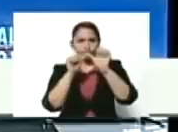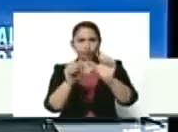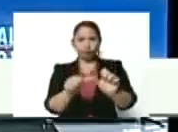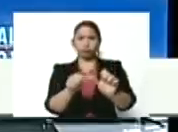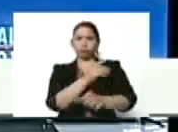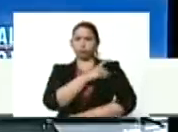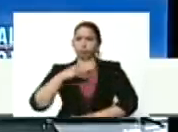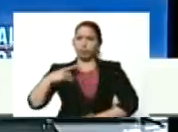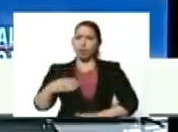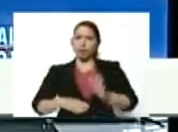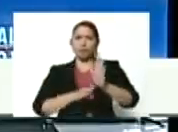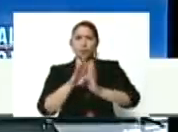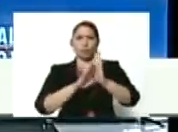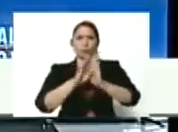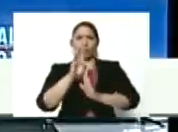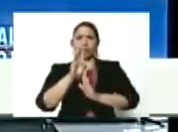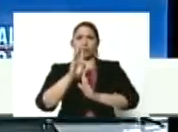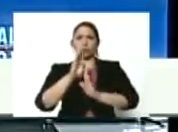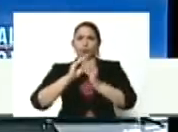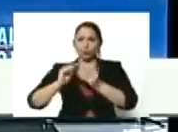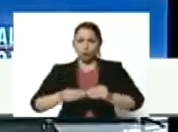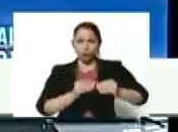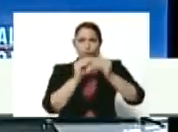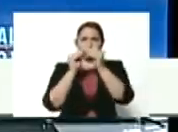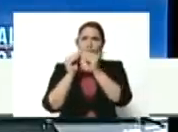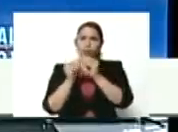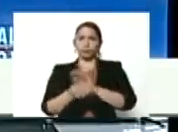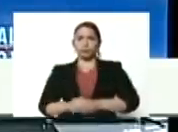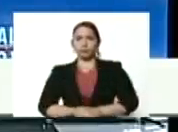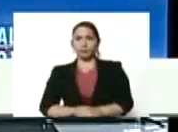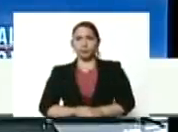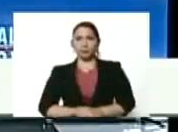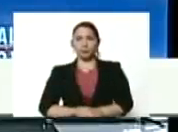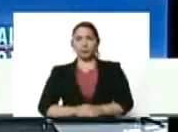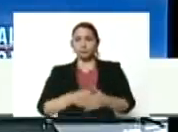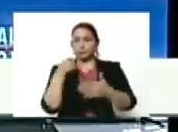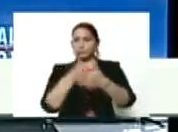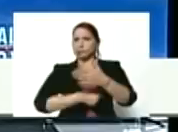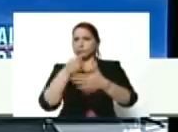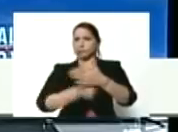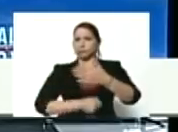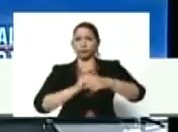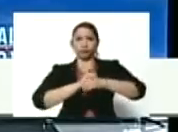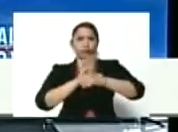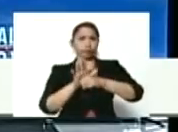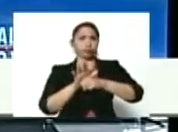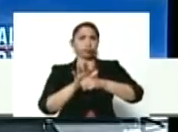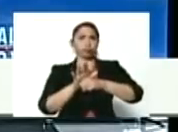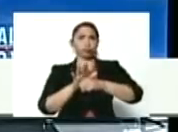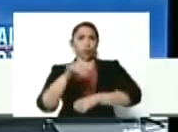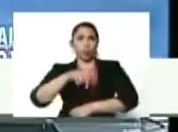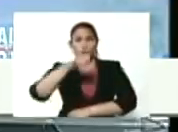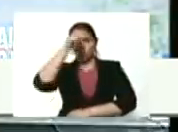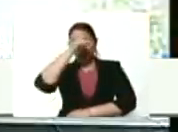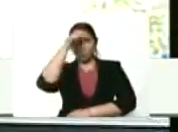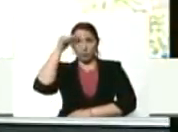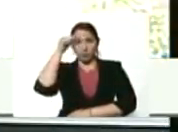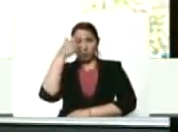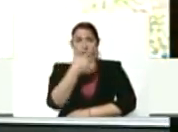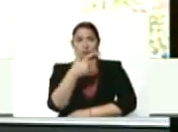de progreso, de recuperación. Bueno, enfrentando el coronavirus. Hoy domingo